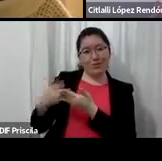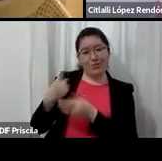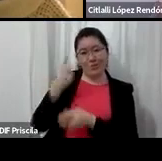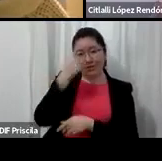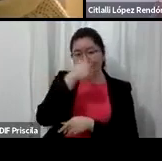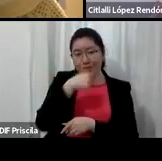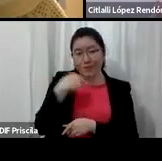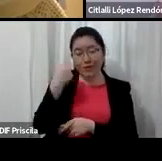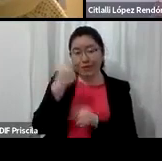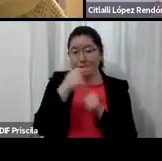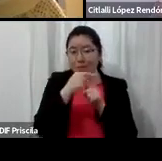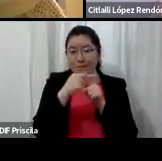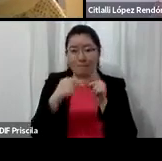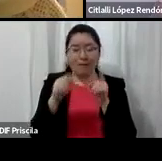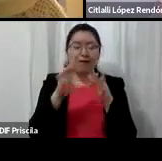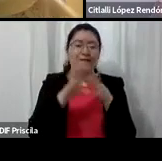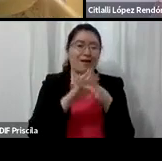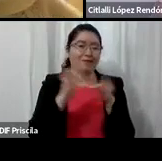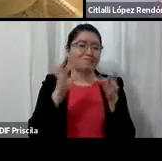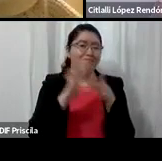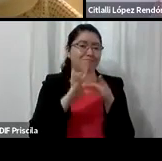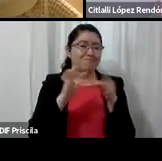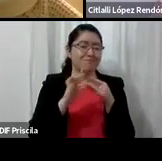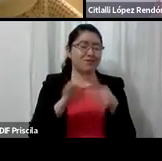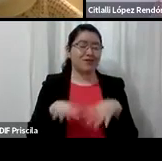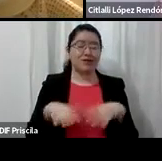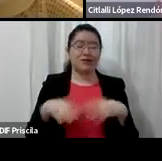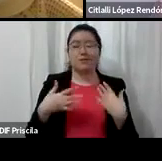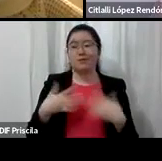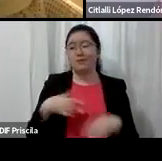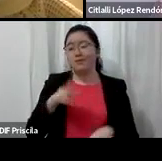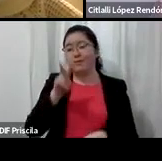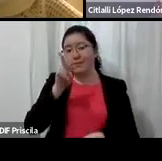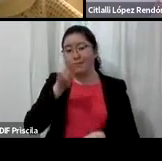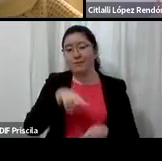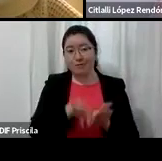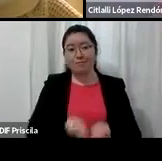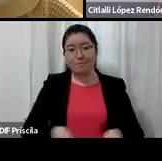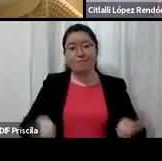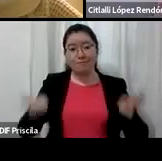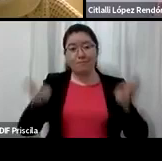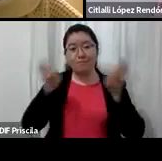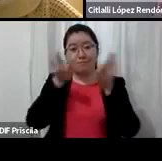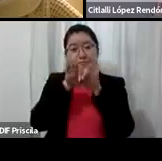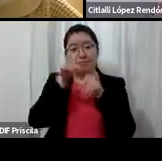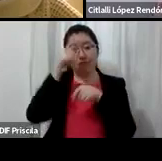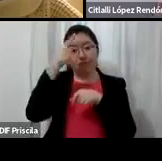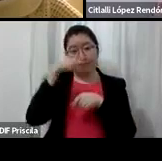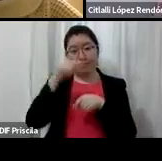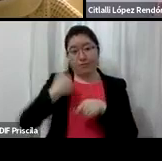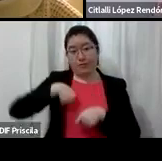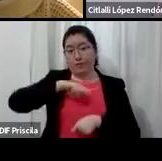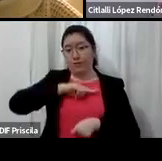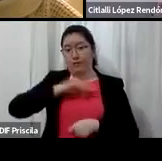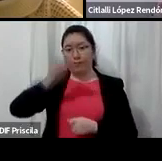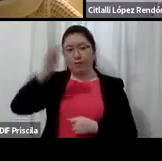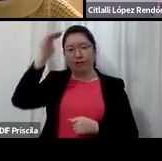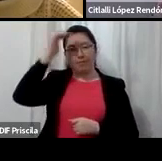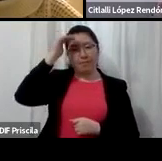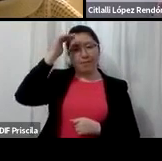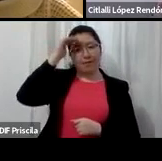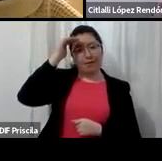hora y media más o menos, ha sido fundamental para reflexionar un montón de cosas que